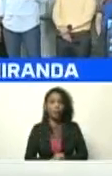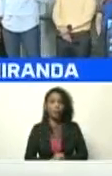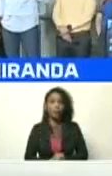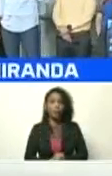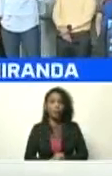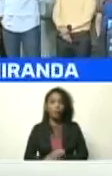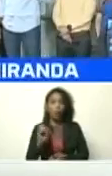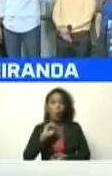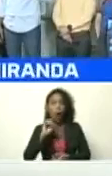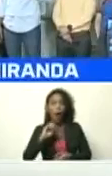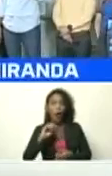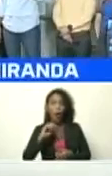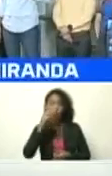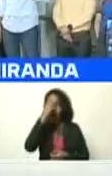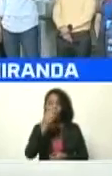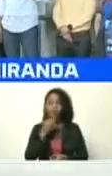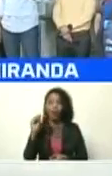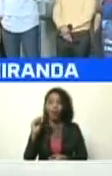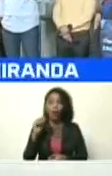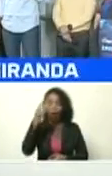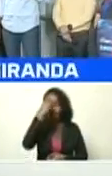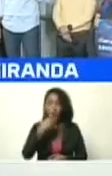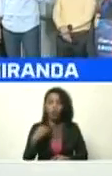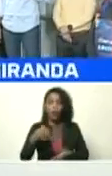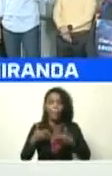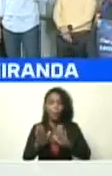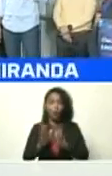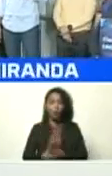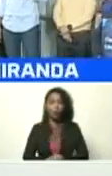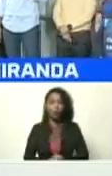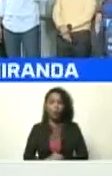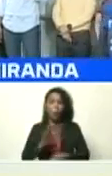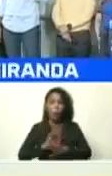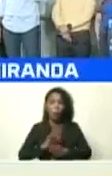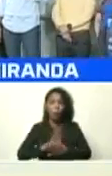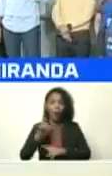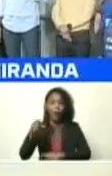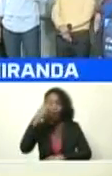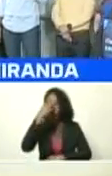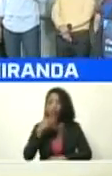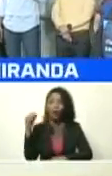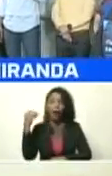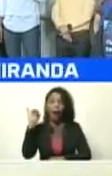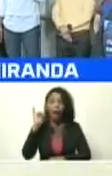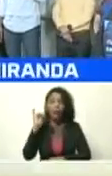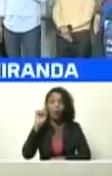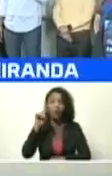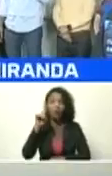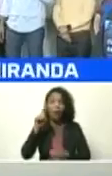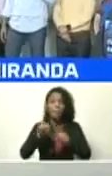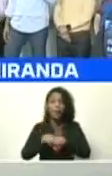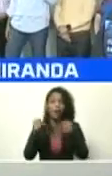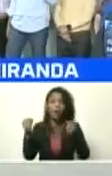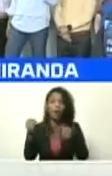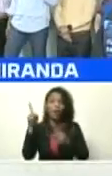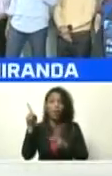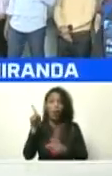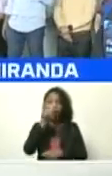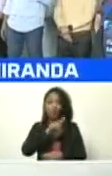O en Los Teques, ahí me han dicho que había nacido en Los Teques. Porque en Los Teques hay una panadería de los golfeados.